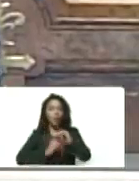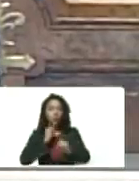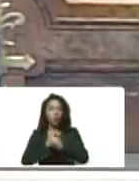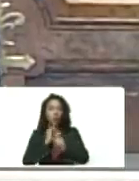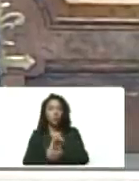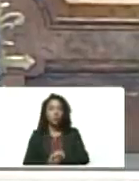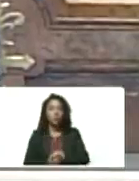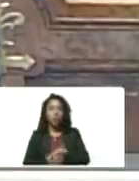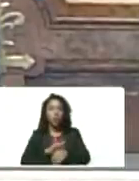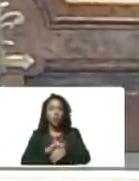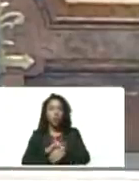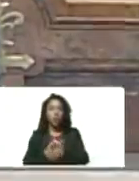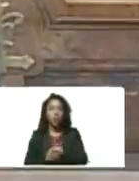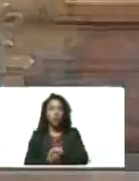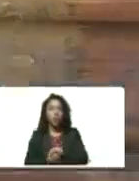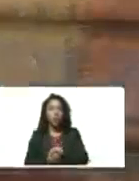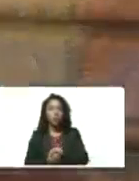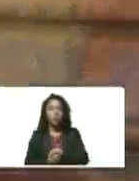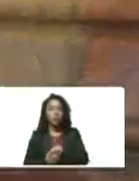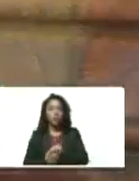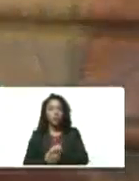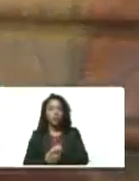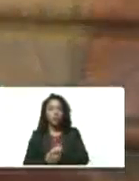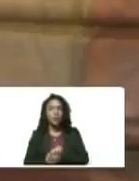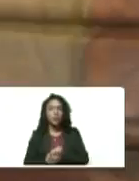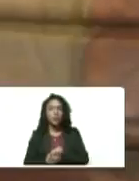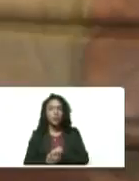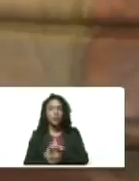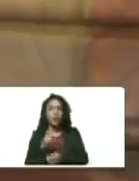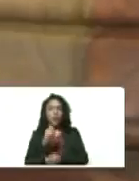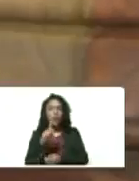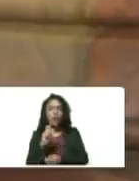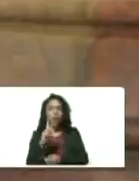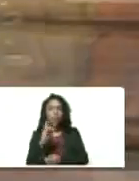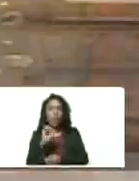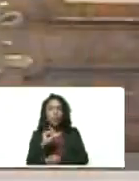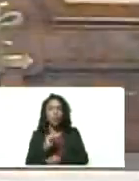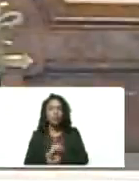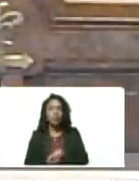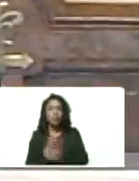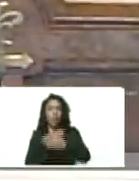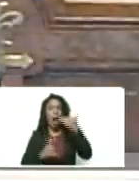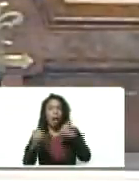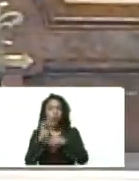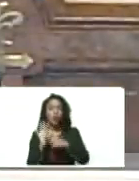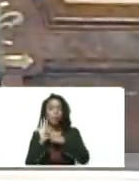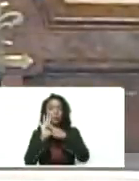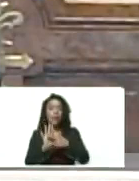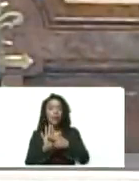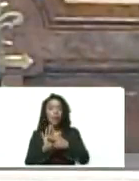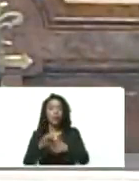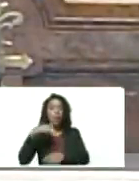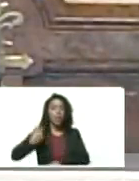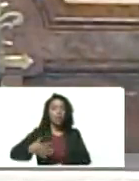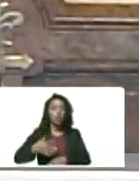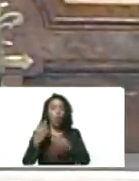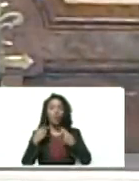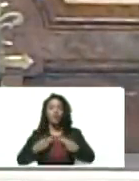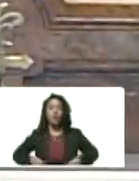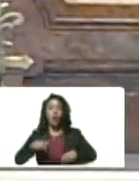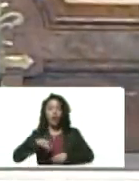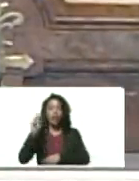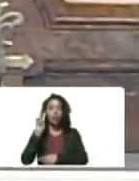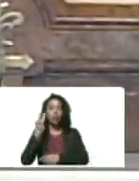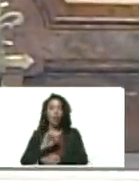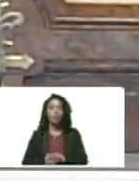doctora gladys gutiérrez y el alto representante de los derechos humanos en venezuela